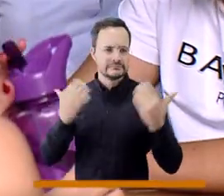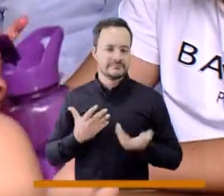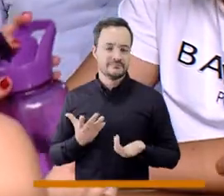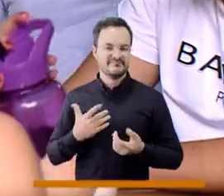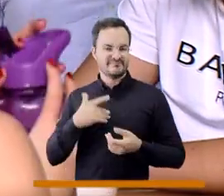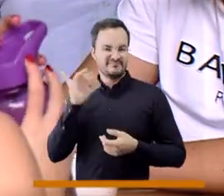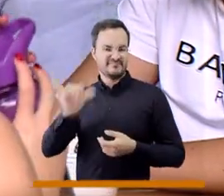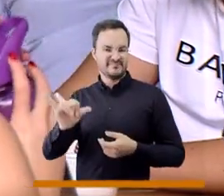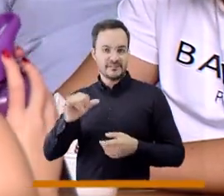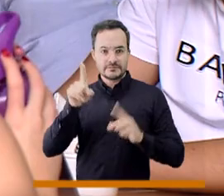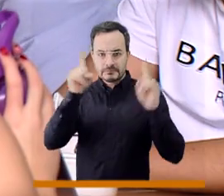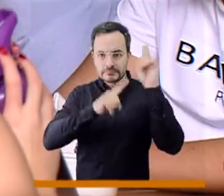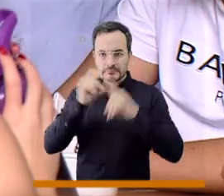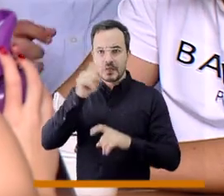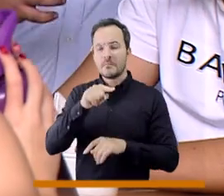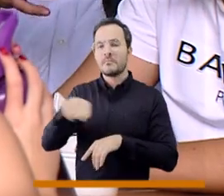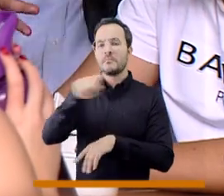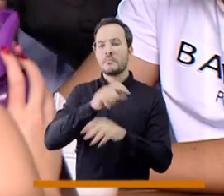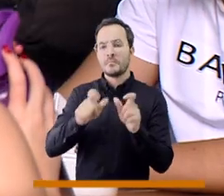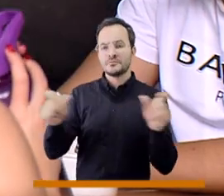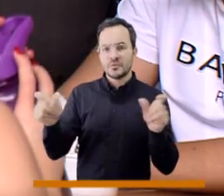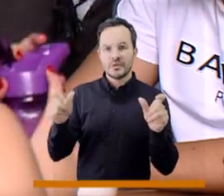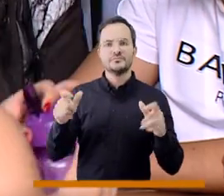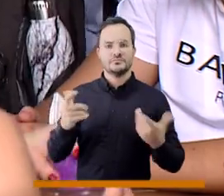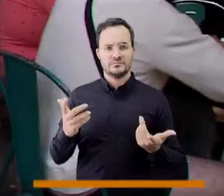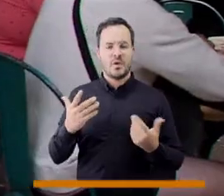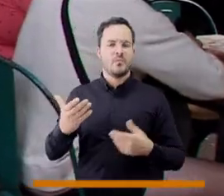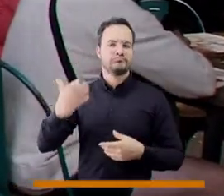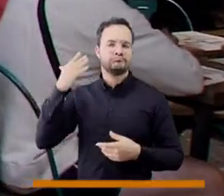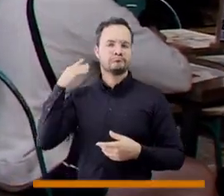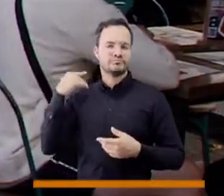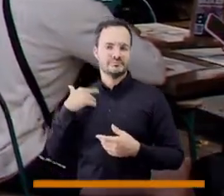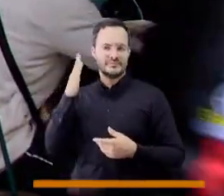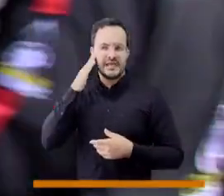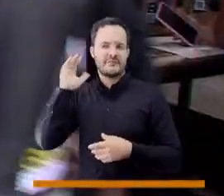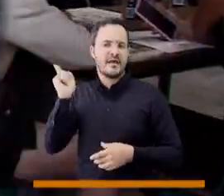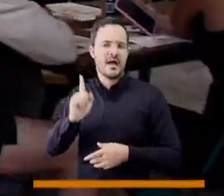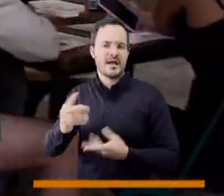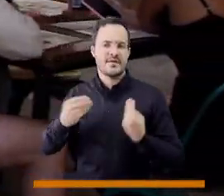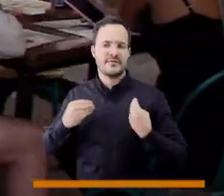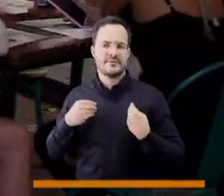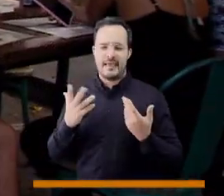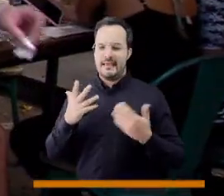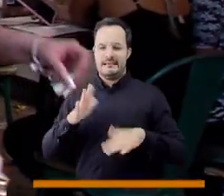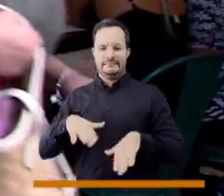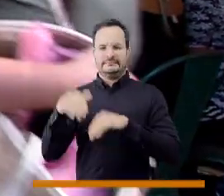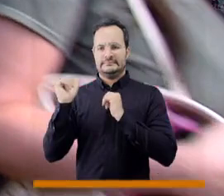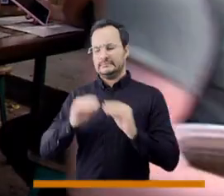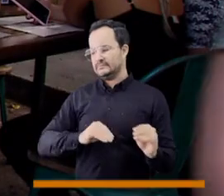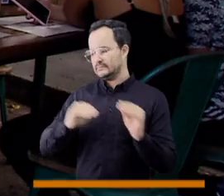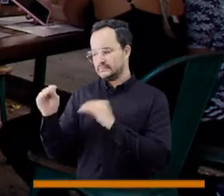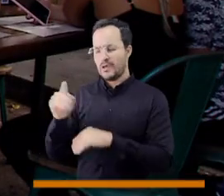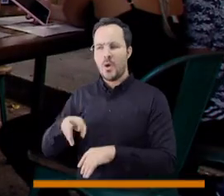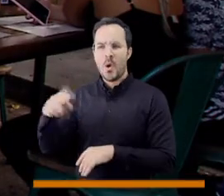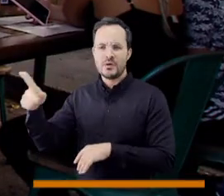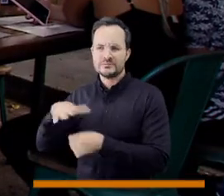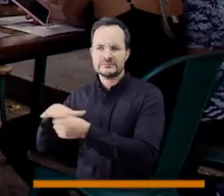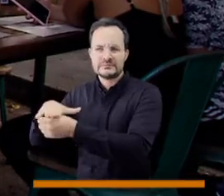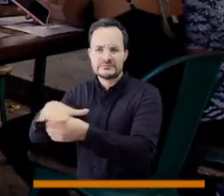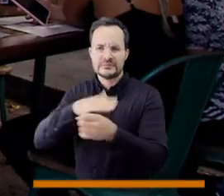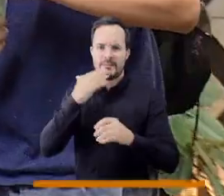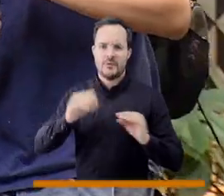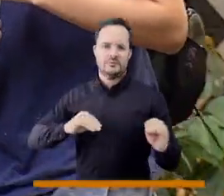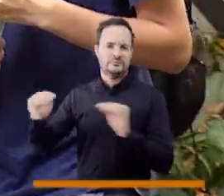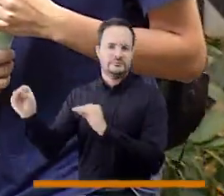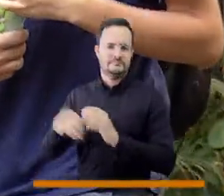que ir de sus lugares originales, esas personas que fueron los habitantes originales de estos sectores, y se están teniendo que ir para otras partes. Porque